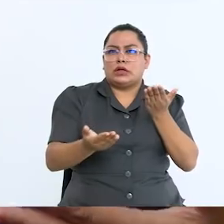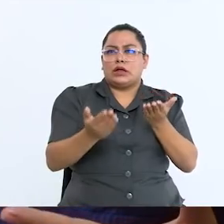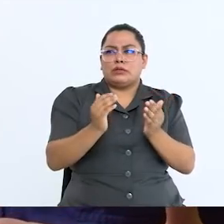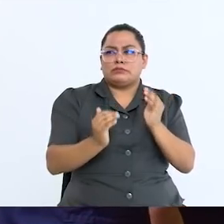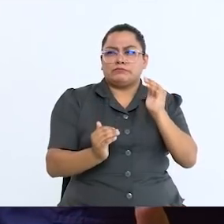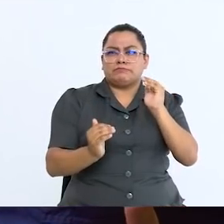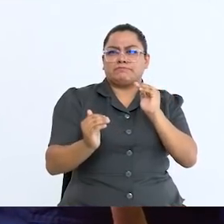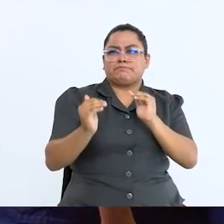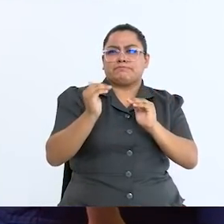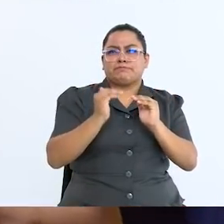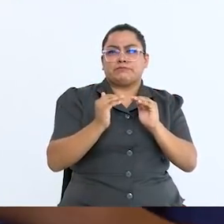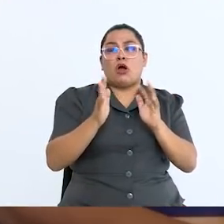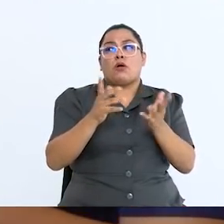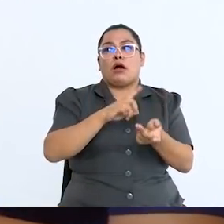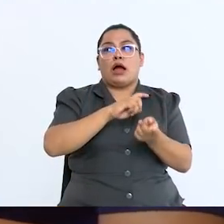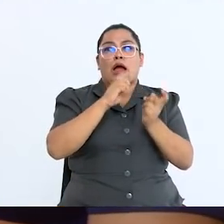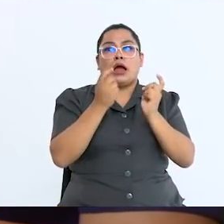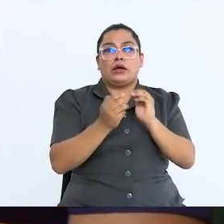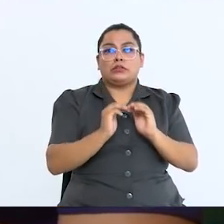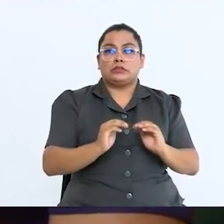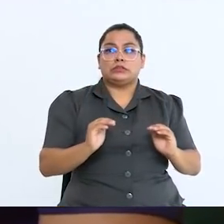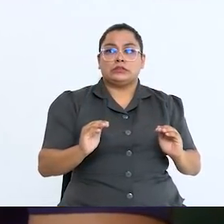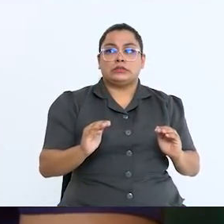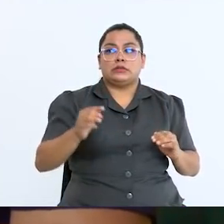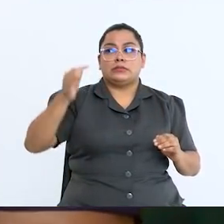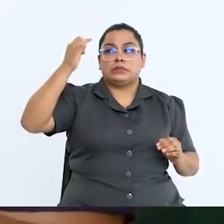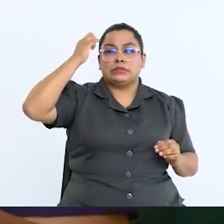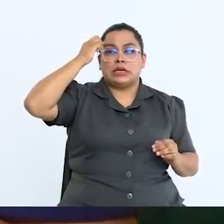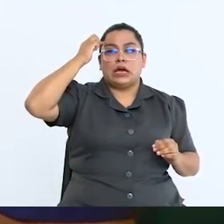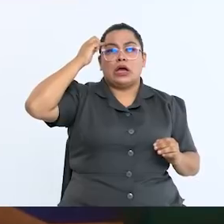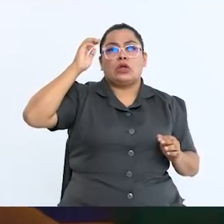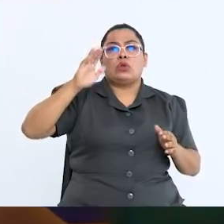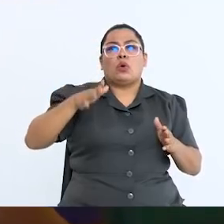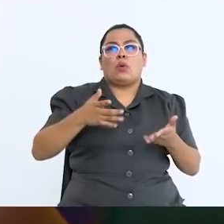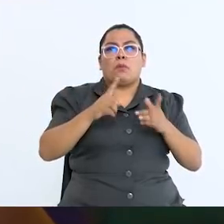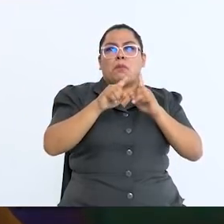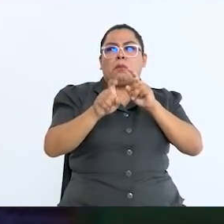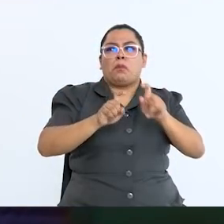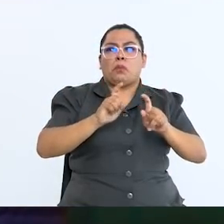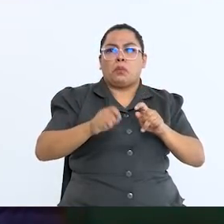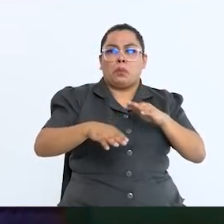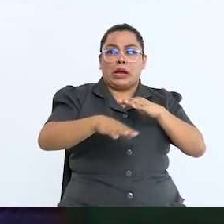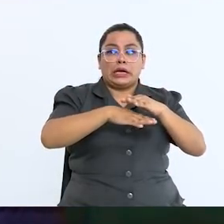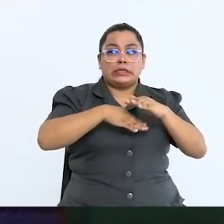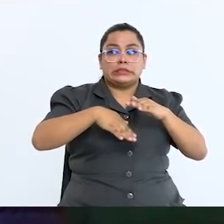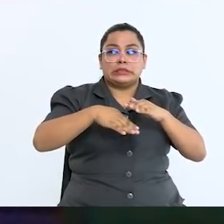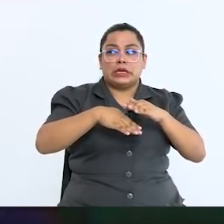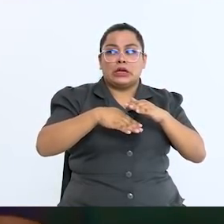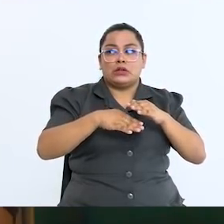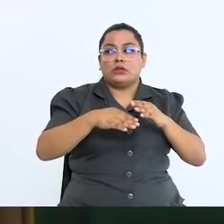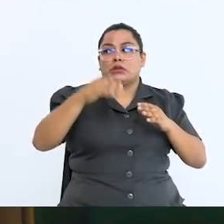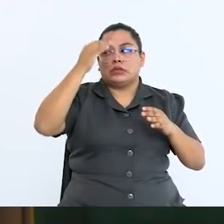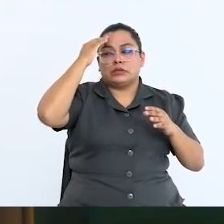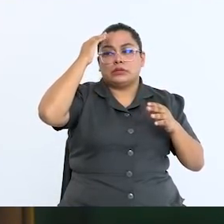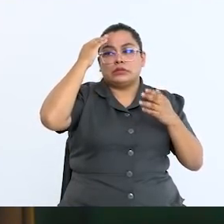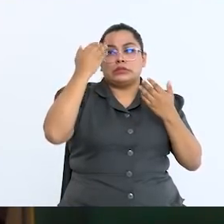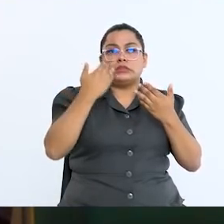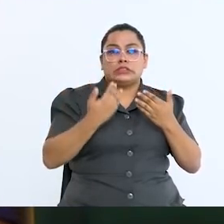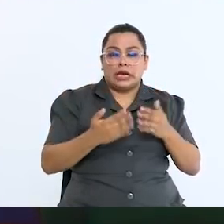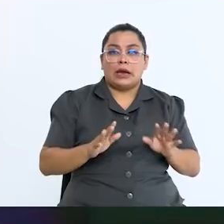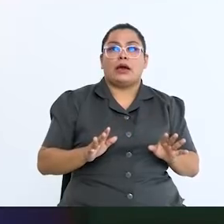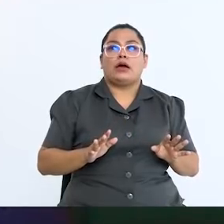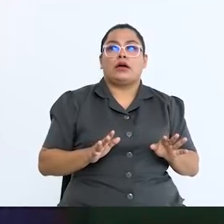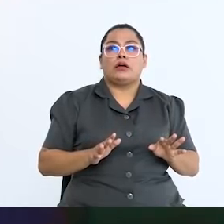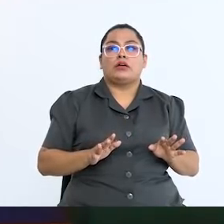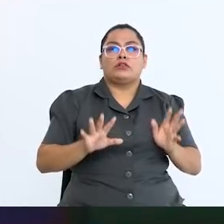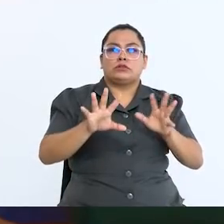de nivelación o transición para los niños y las niñas, considerándose como un diagnóstico basándose en lo que ellos ya saben,